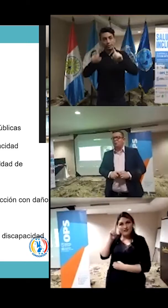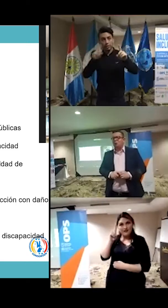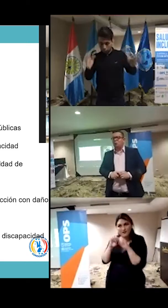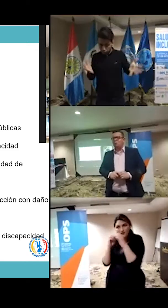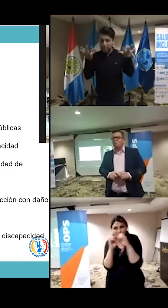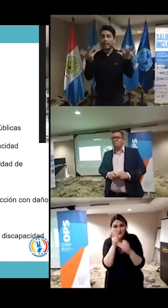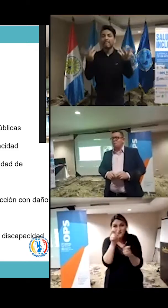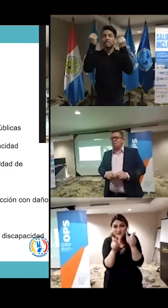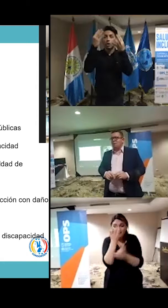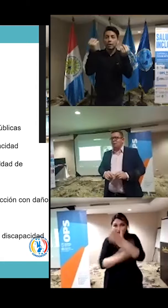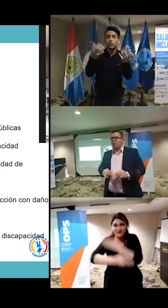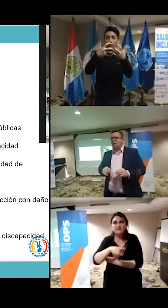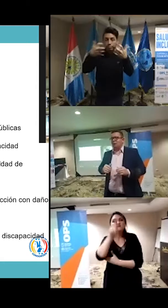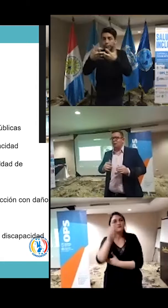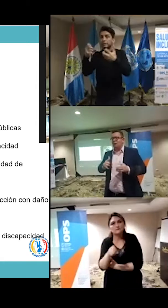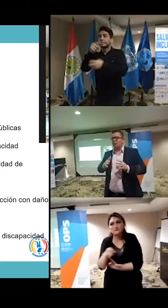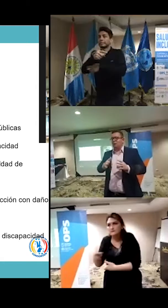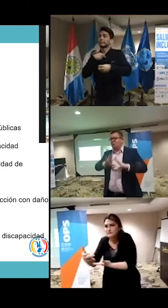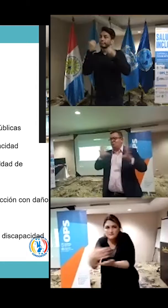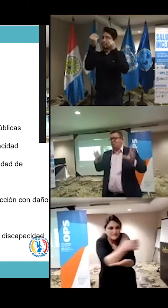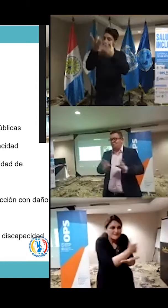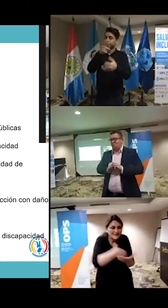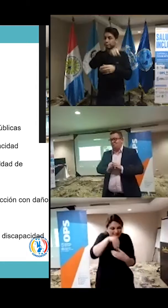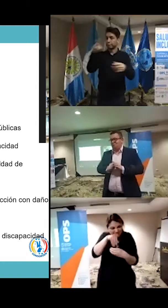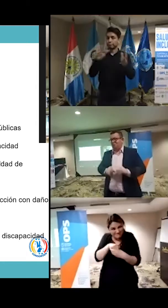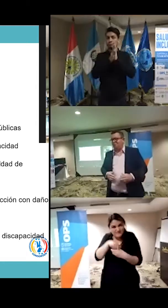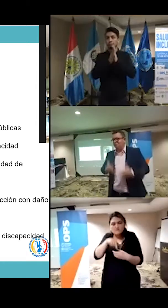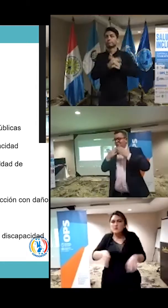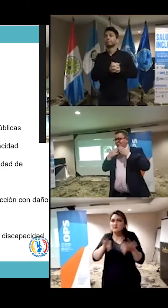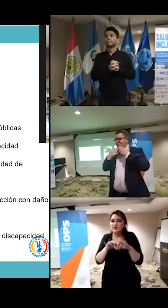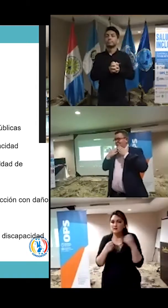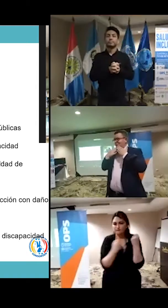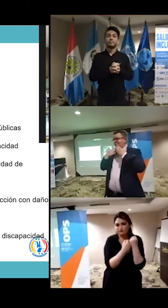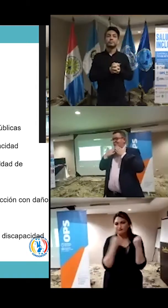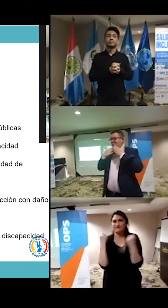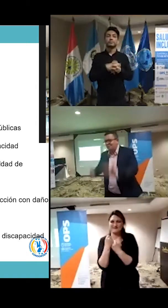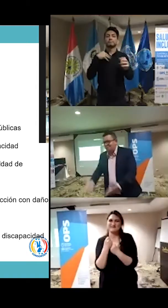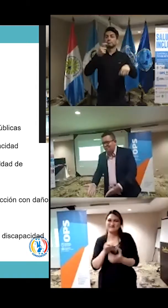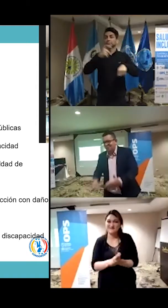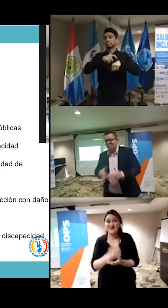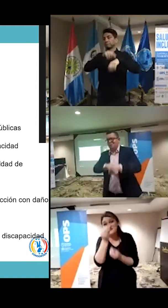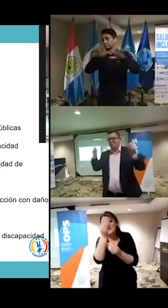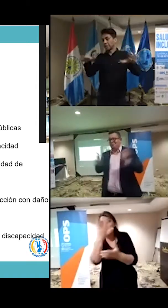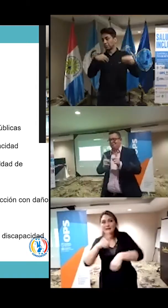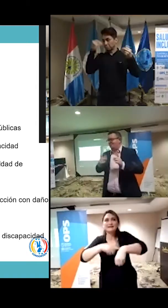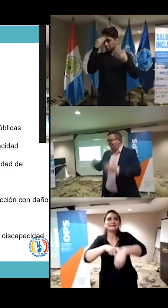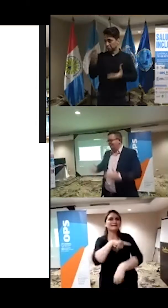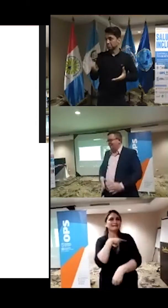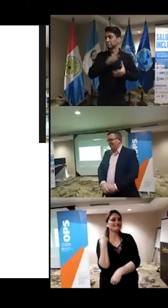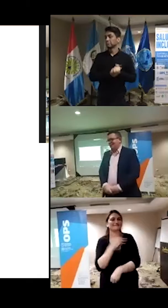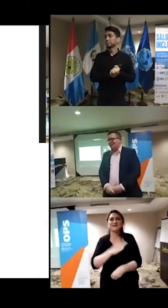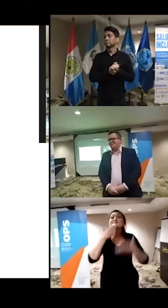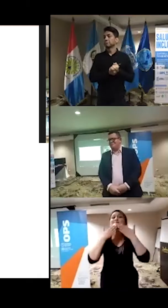información desagregada es el mensaje que queremos dejar en esta mañana. Bueno, creo que el tiempo se me ha acabado. Muchísimas gracias.